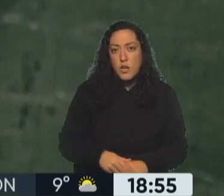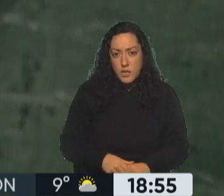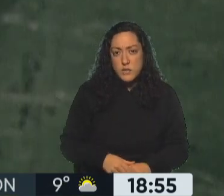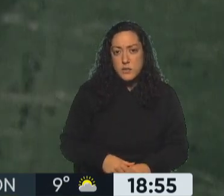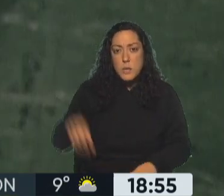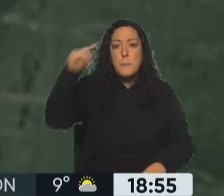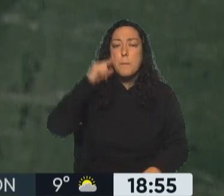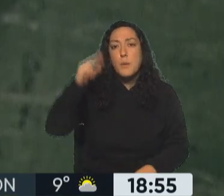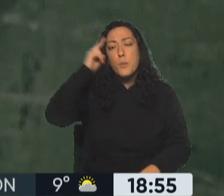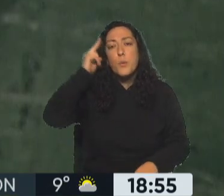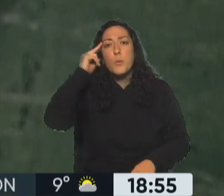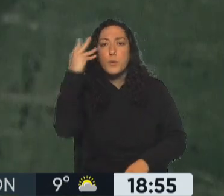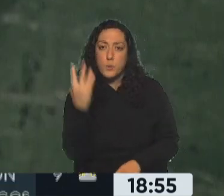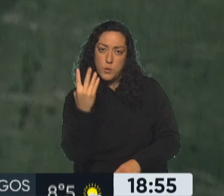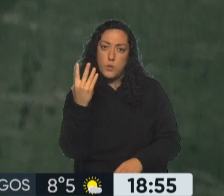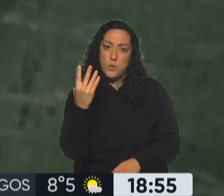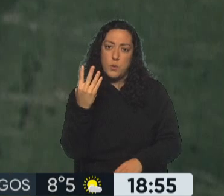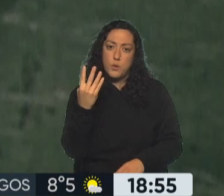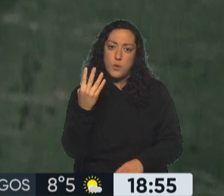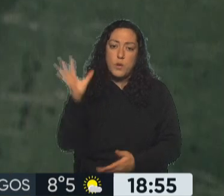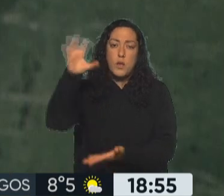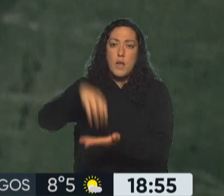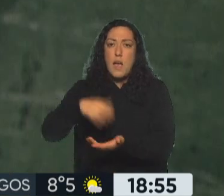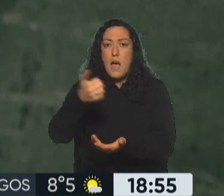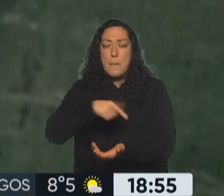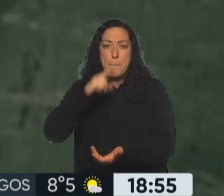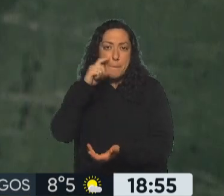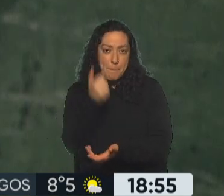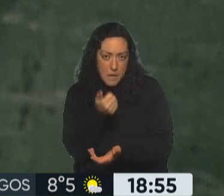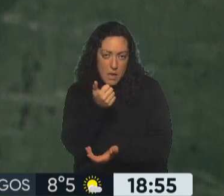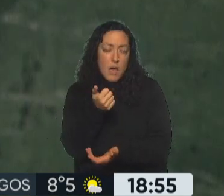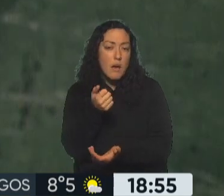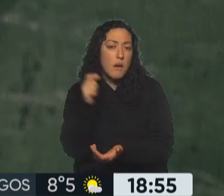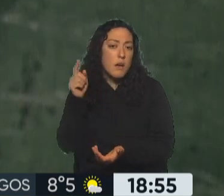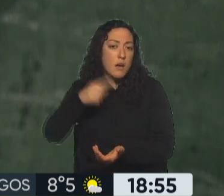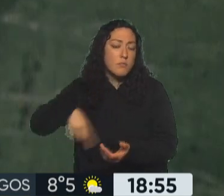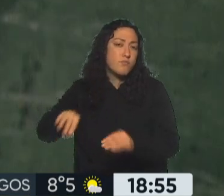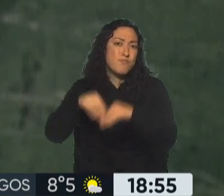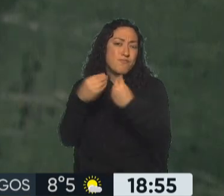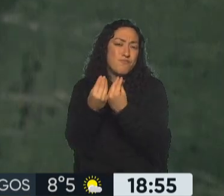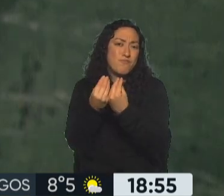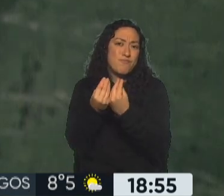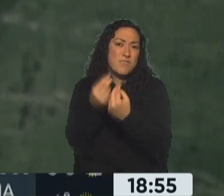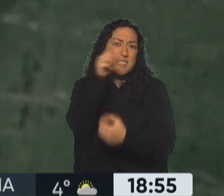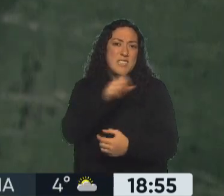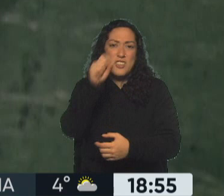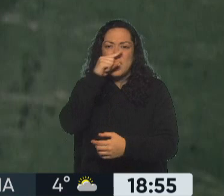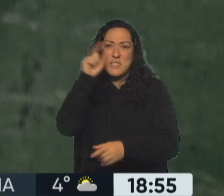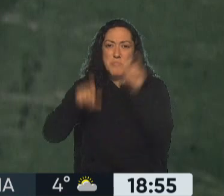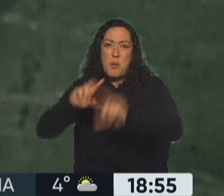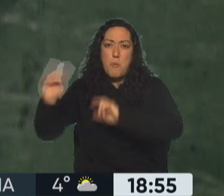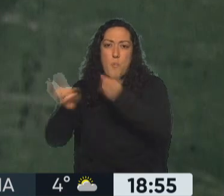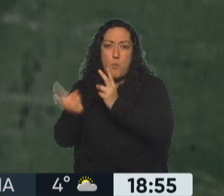en 1994 en la sede de la AMIA, que cobraron la vida de 107